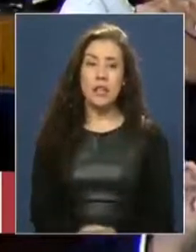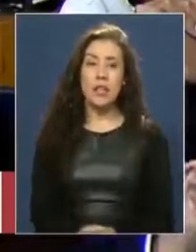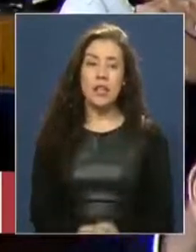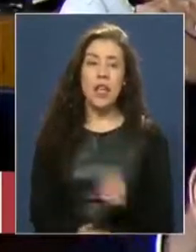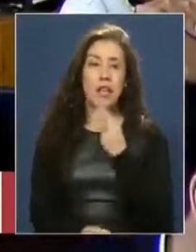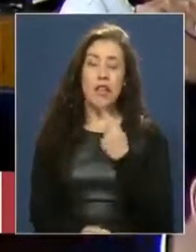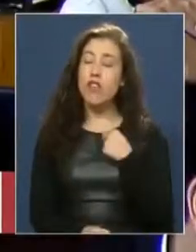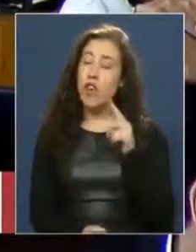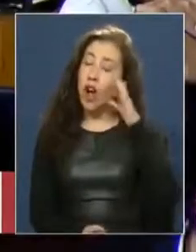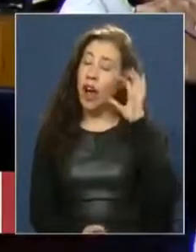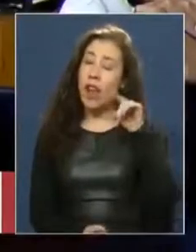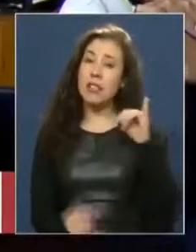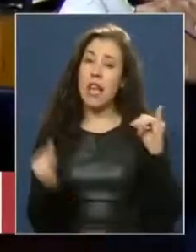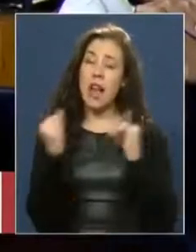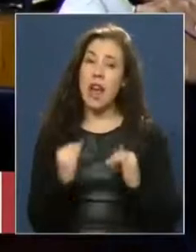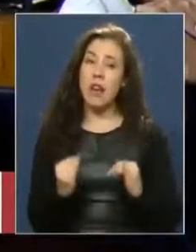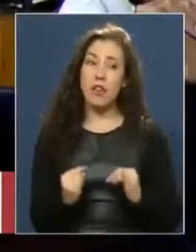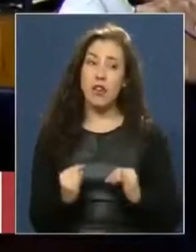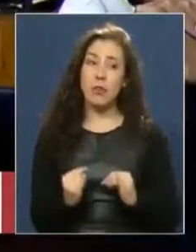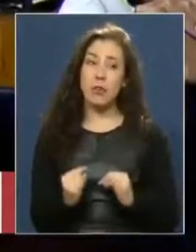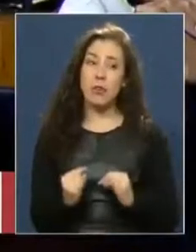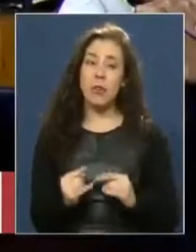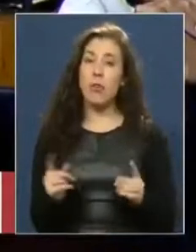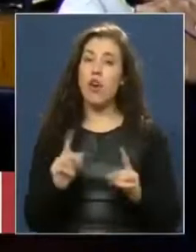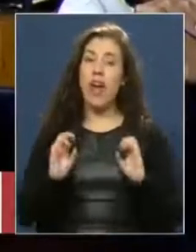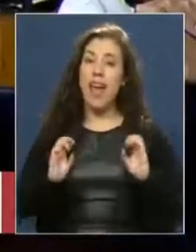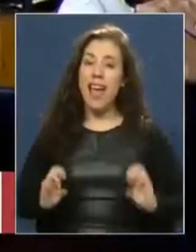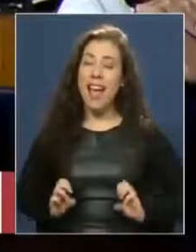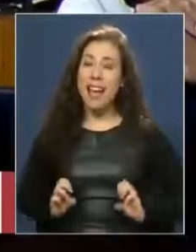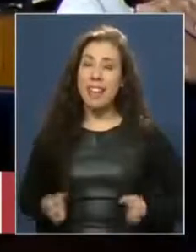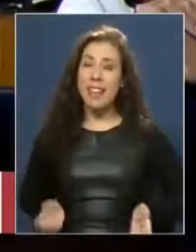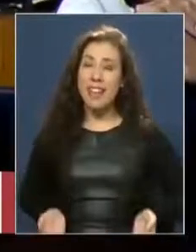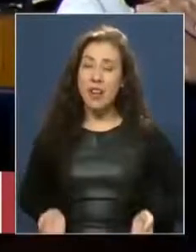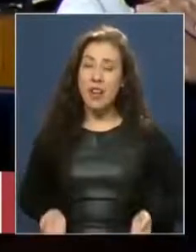expuestos? Yo no creo que ese sea el camino. No solamente porque no es ético, sino que porque tampoco es efectivo.